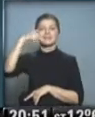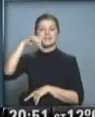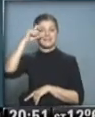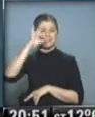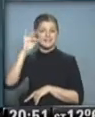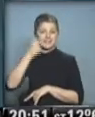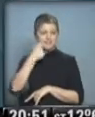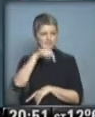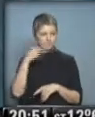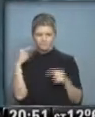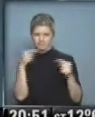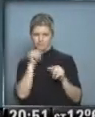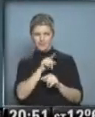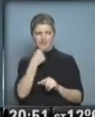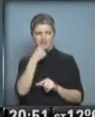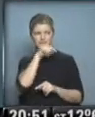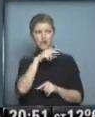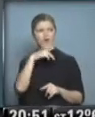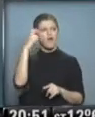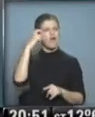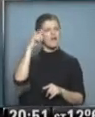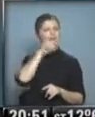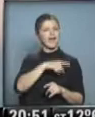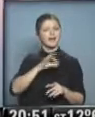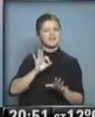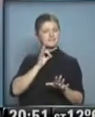hizo retroceder al país unos 20 años.